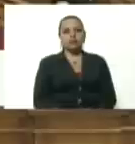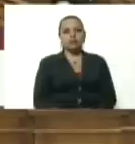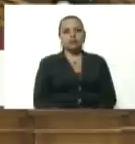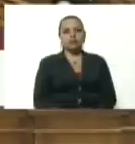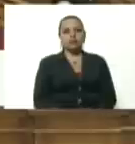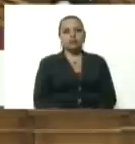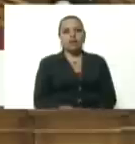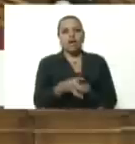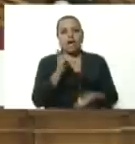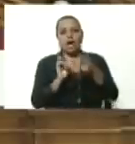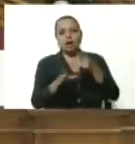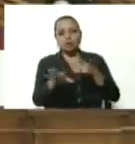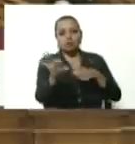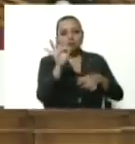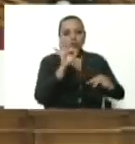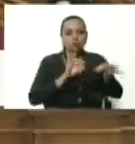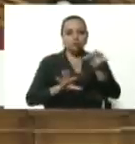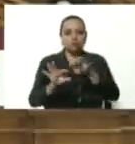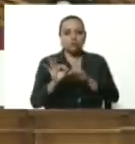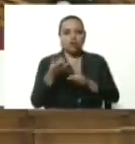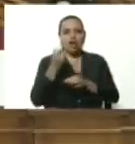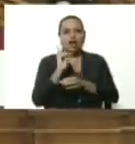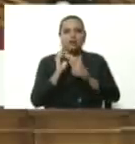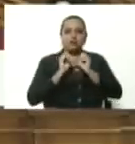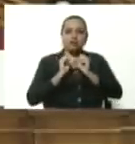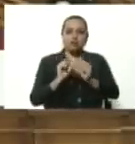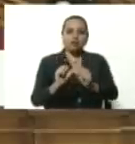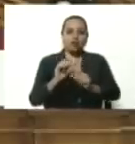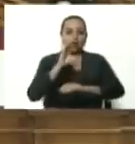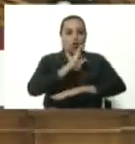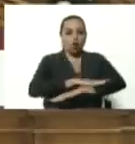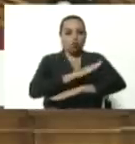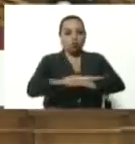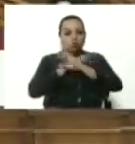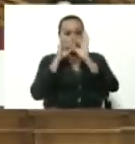salvo contadas excepciones, han mantenido una conducta